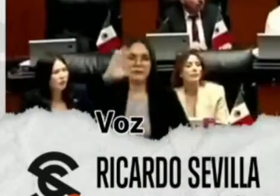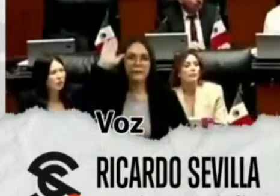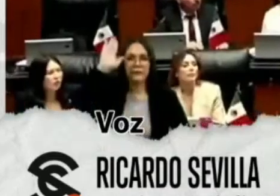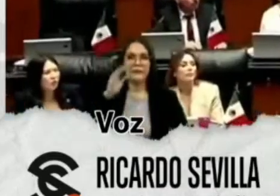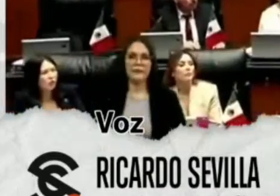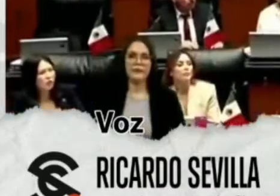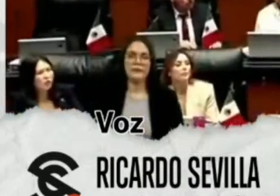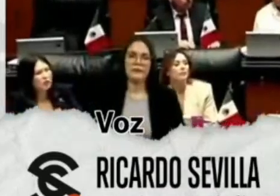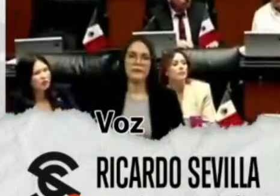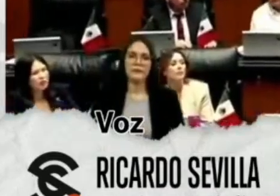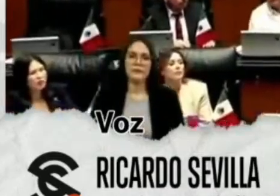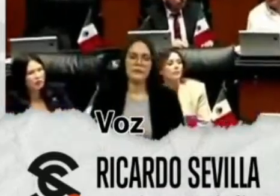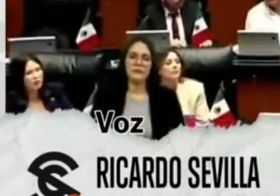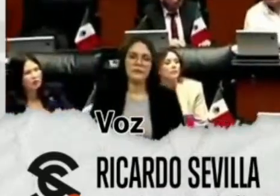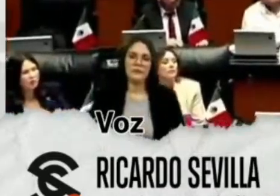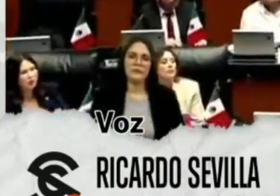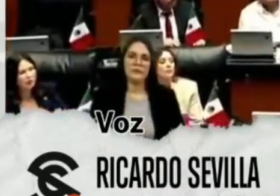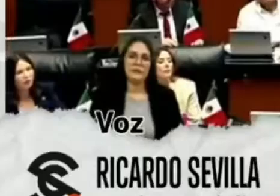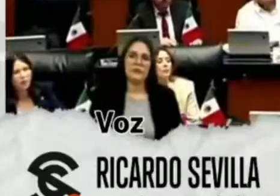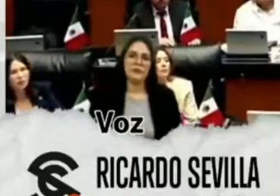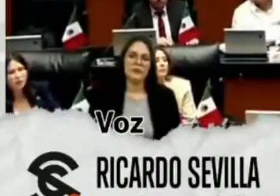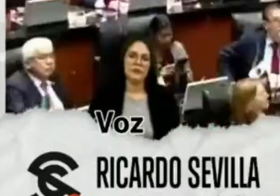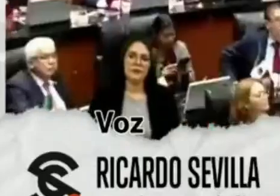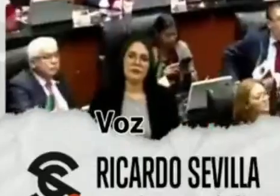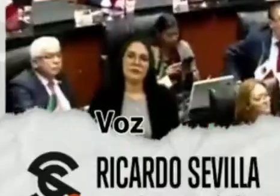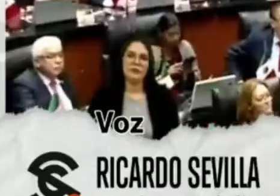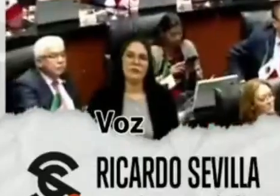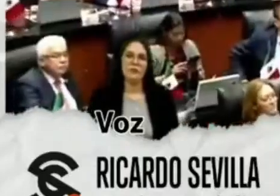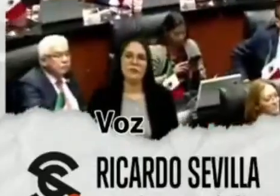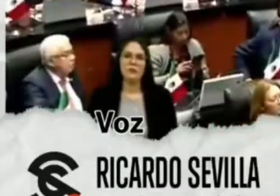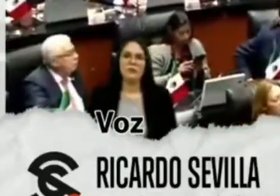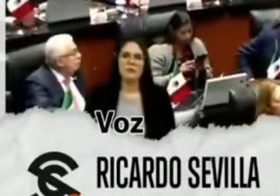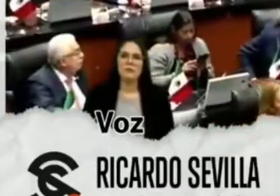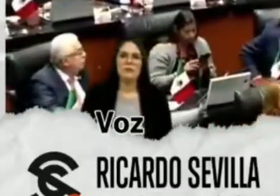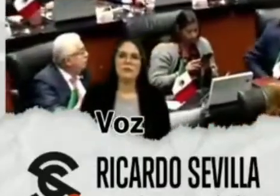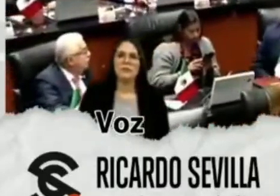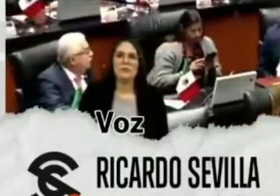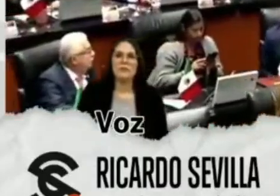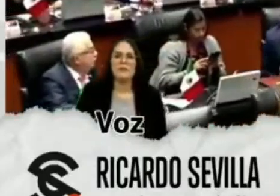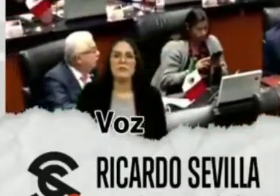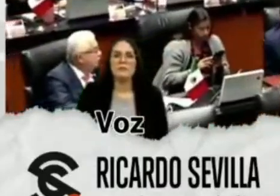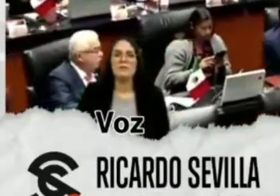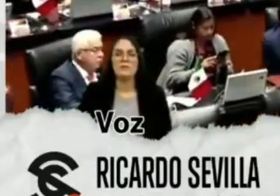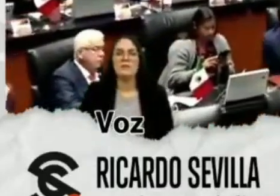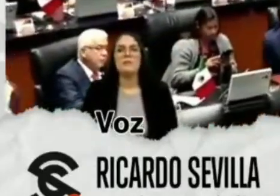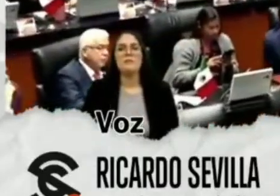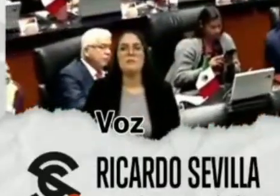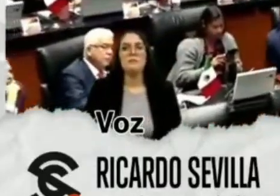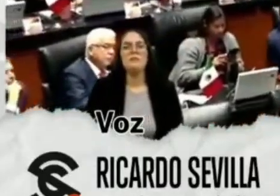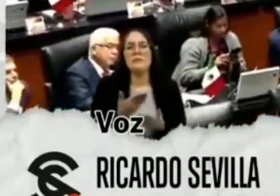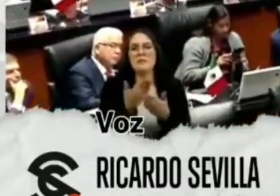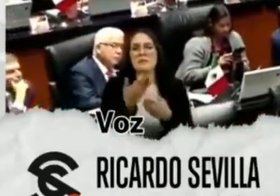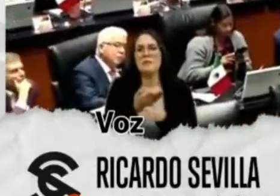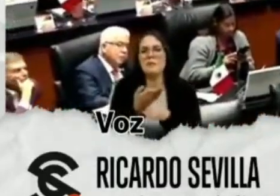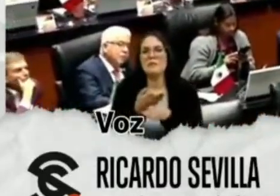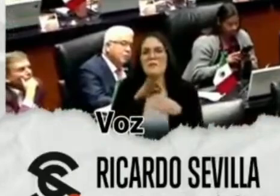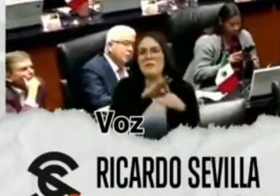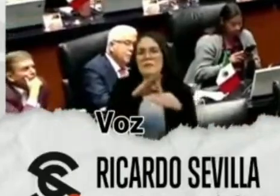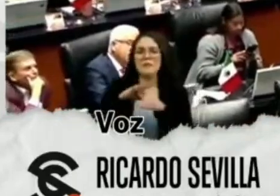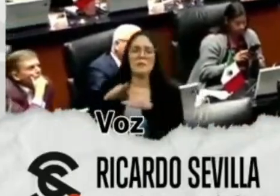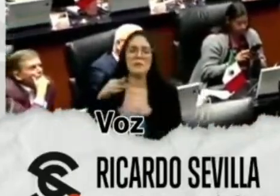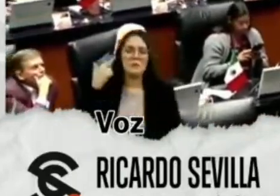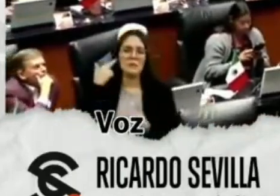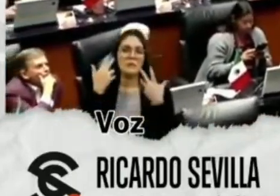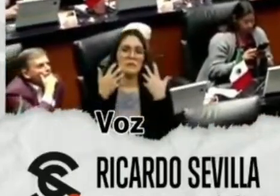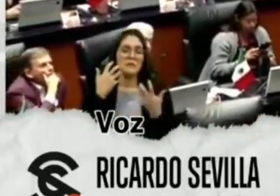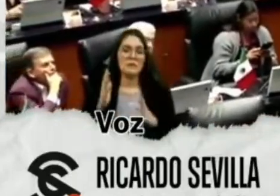jueces federales, ministros, magistrados de la Suprema Corte, jueces de distrito, que han estado coludidos no